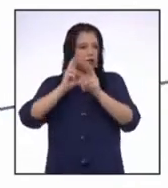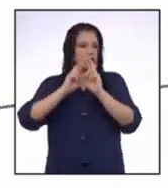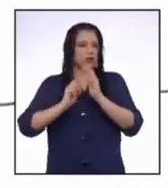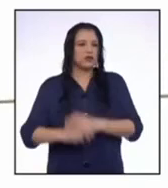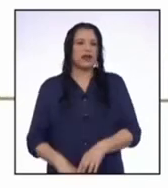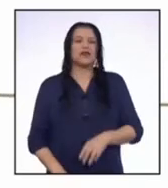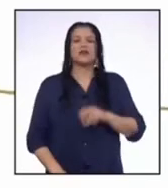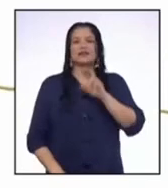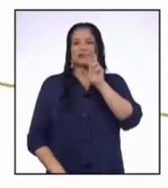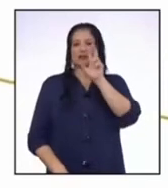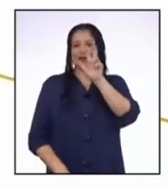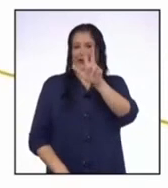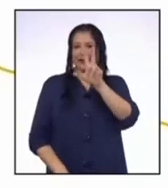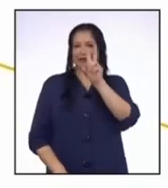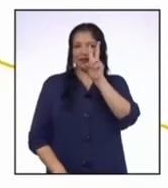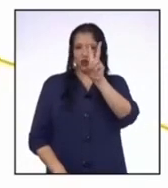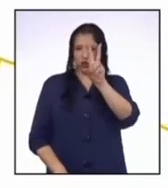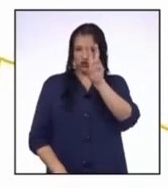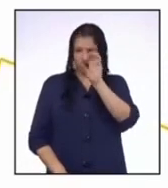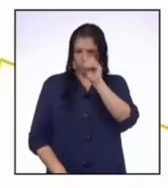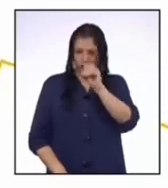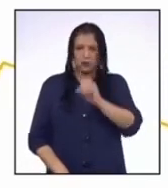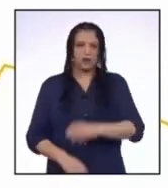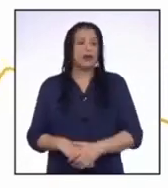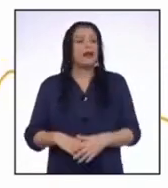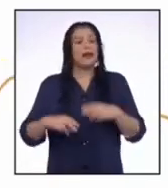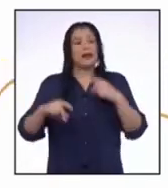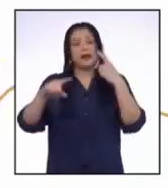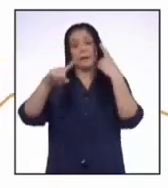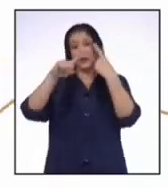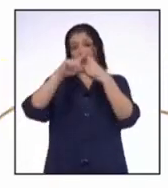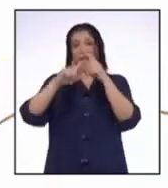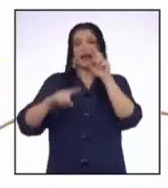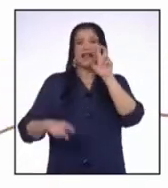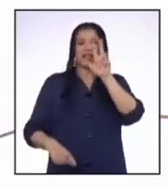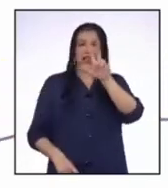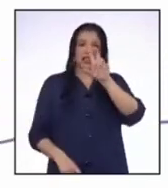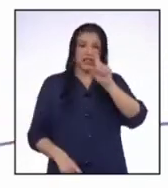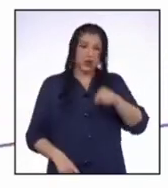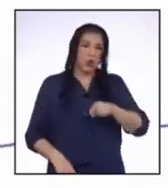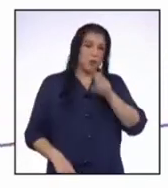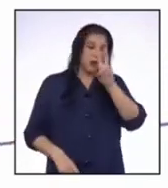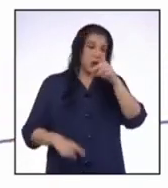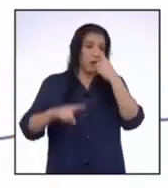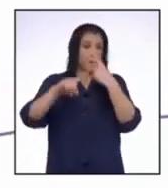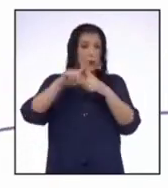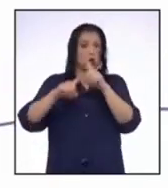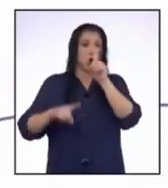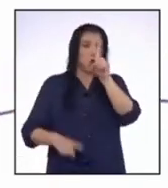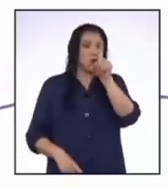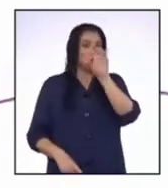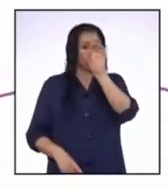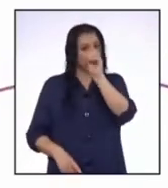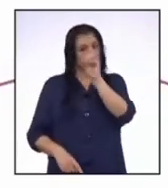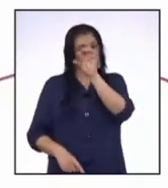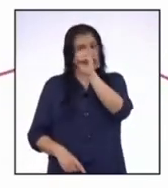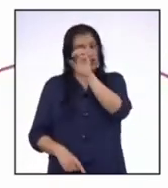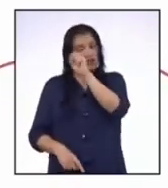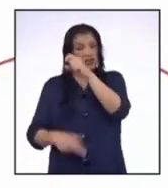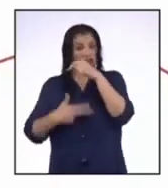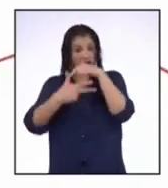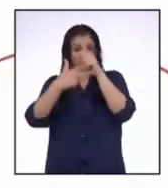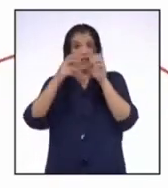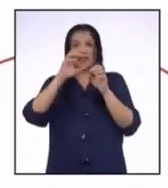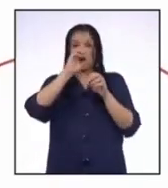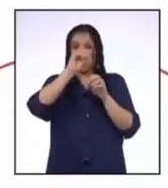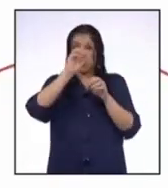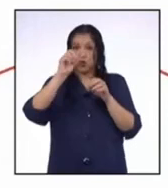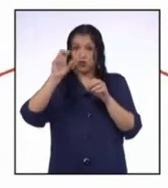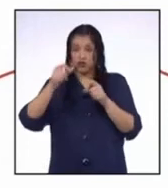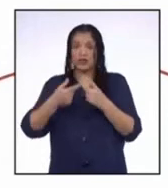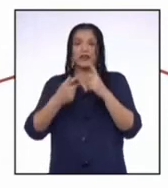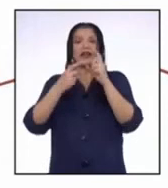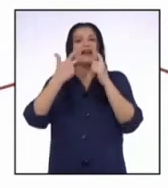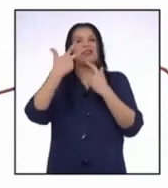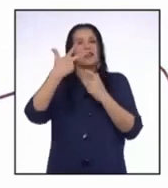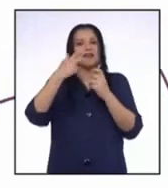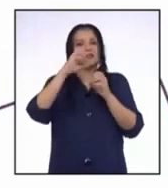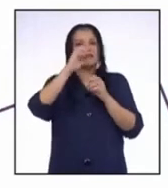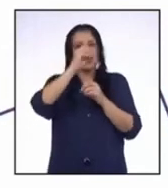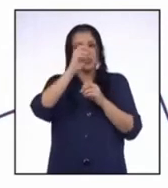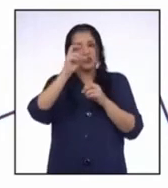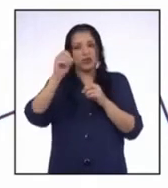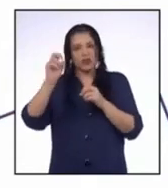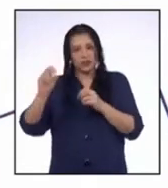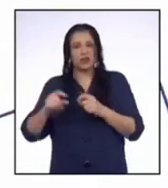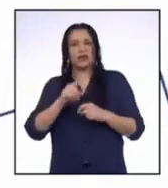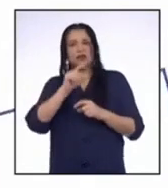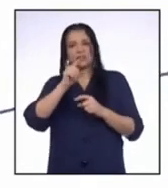es 320. Y al multiplicar 3 enteros 2 décimos por 1000, la coma se desplaza a la derecha 3